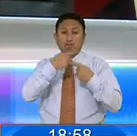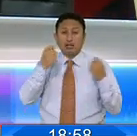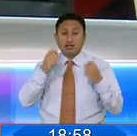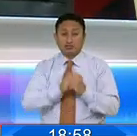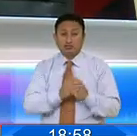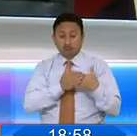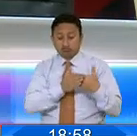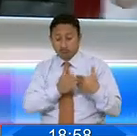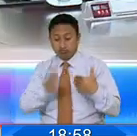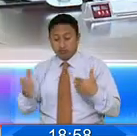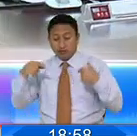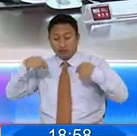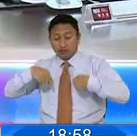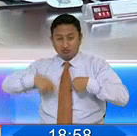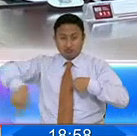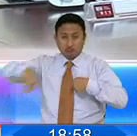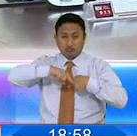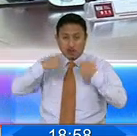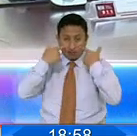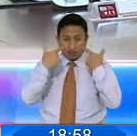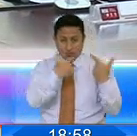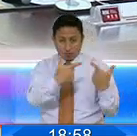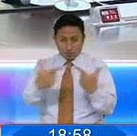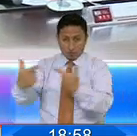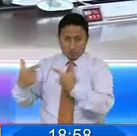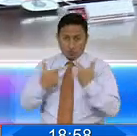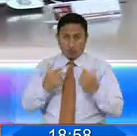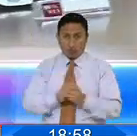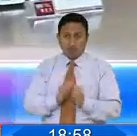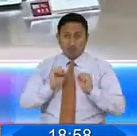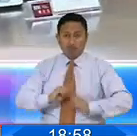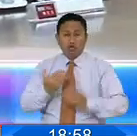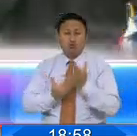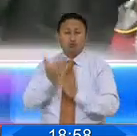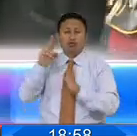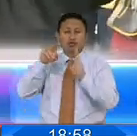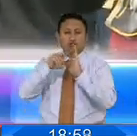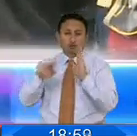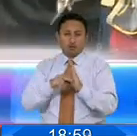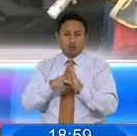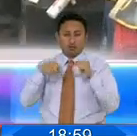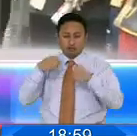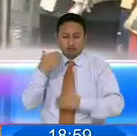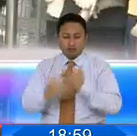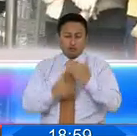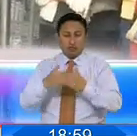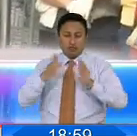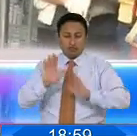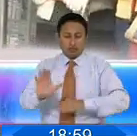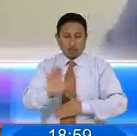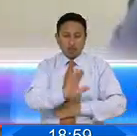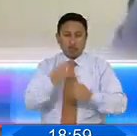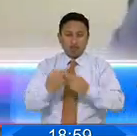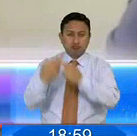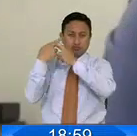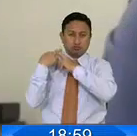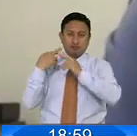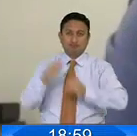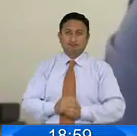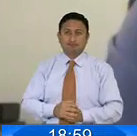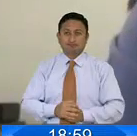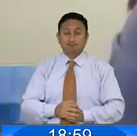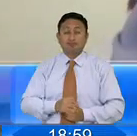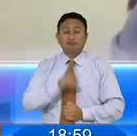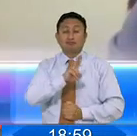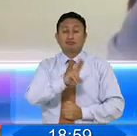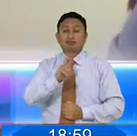de monitorear la situación epidemiológica y tomar nuevas medidas en el marco de sus competencias. De los 221